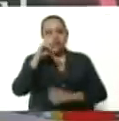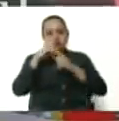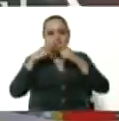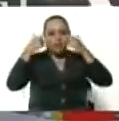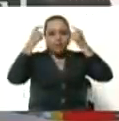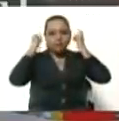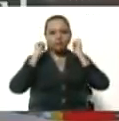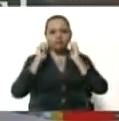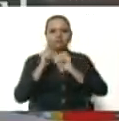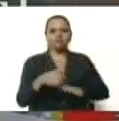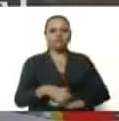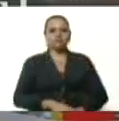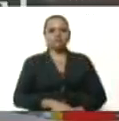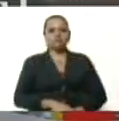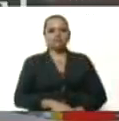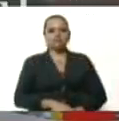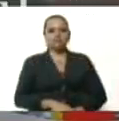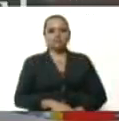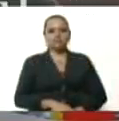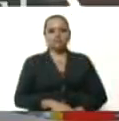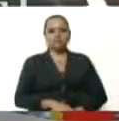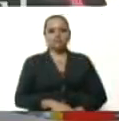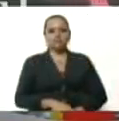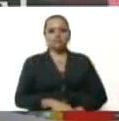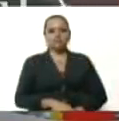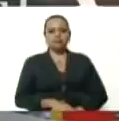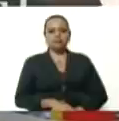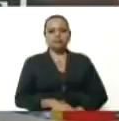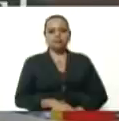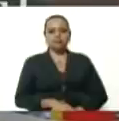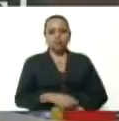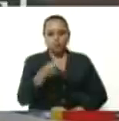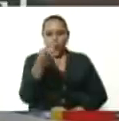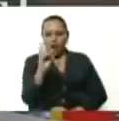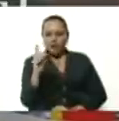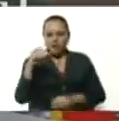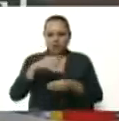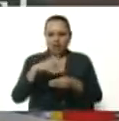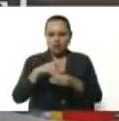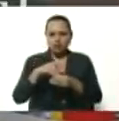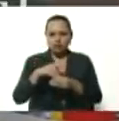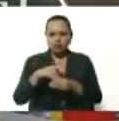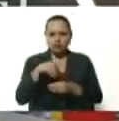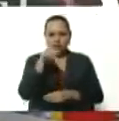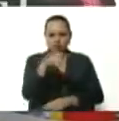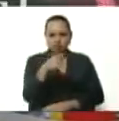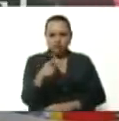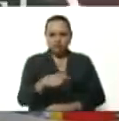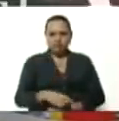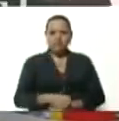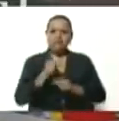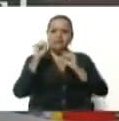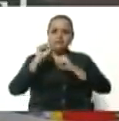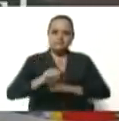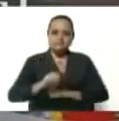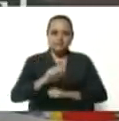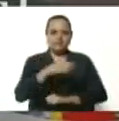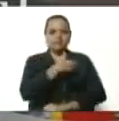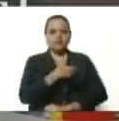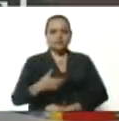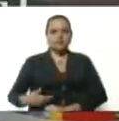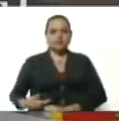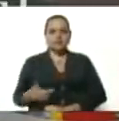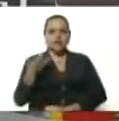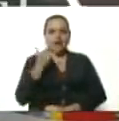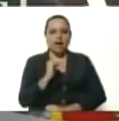tapaboca, etcétera, etcétera. ¿Eh? ¿Tú tienes los datos ahí, señora vicepresidenta? Sí, presidente. Aquí